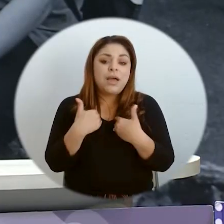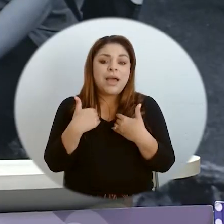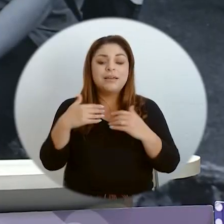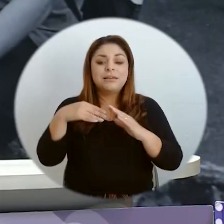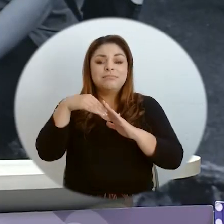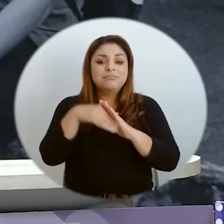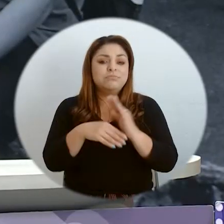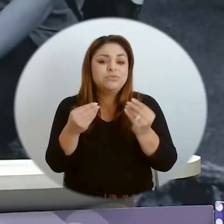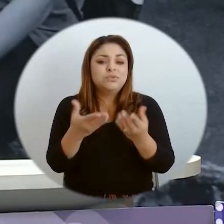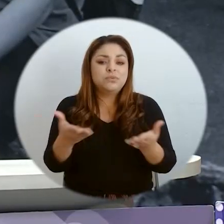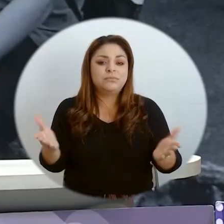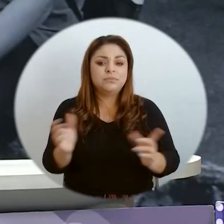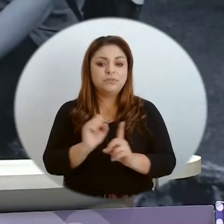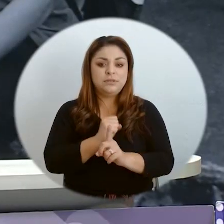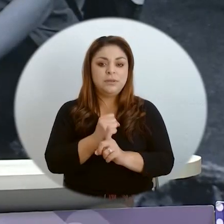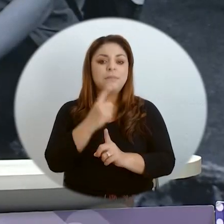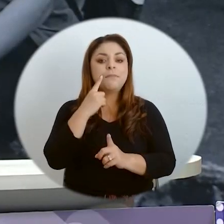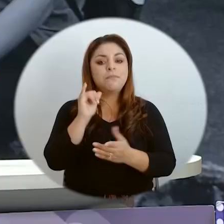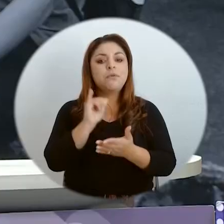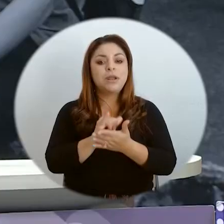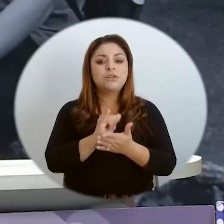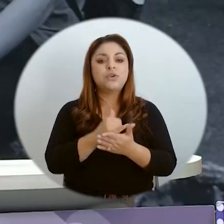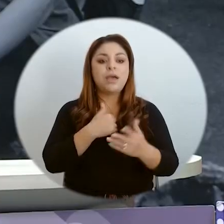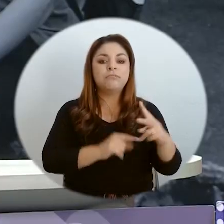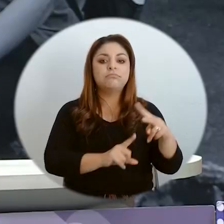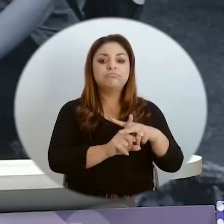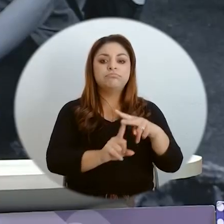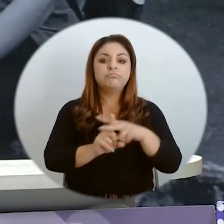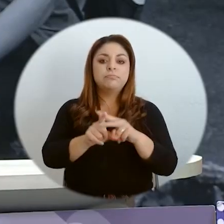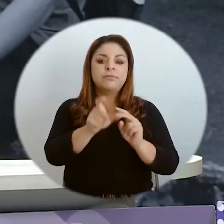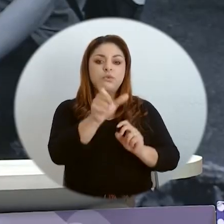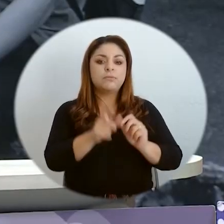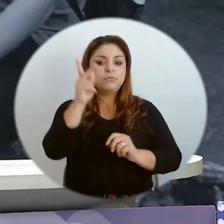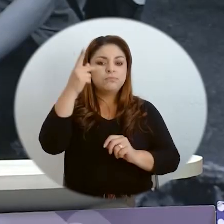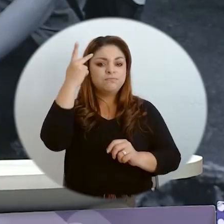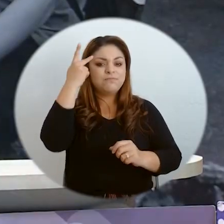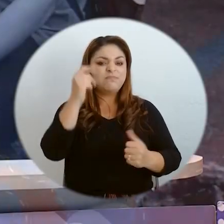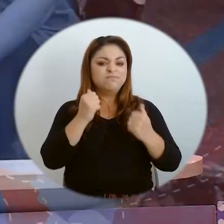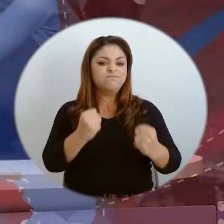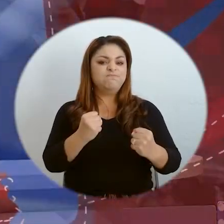que propicia el nacimiento de figuras políticas autoritarias